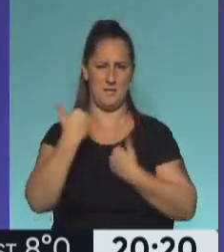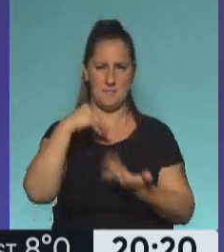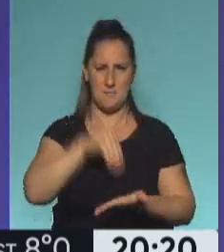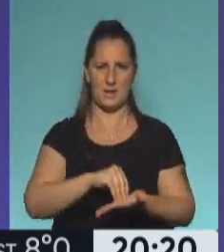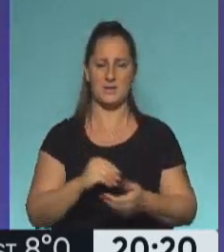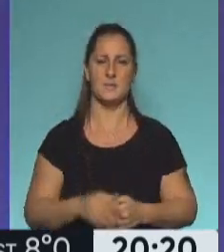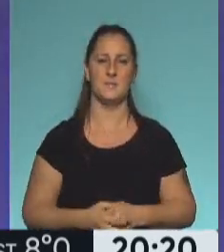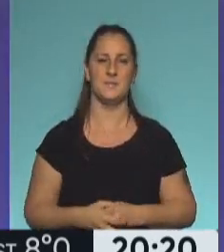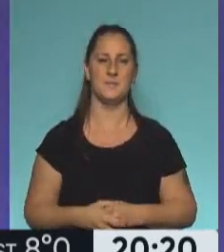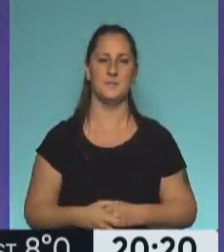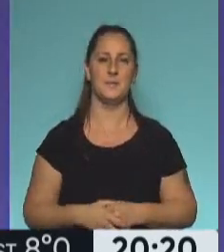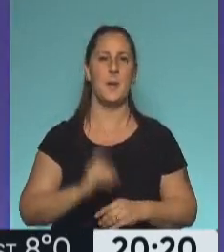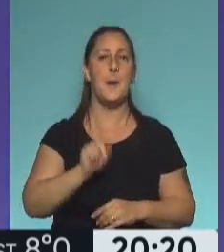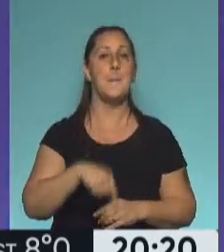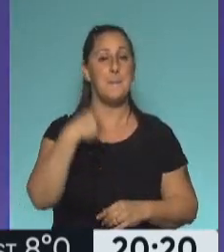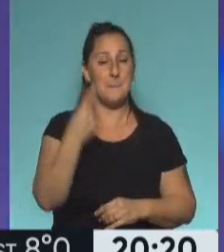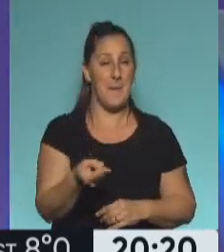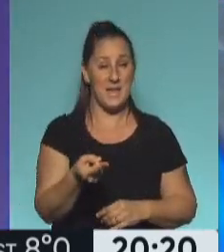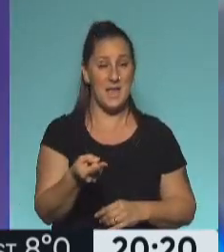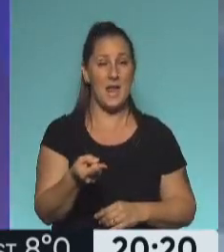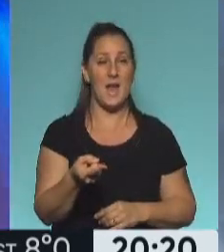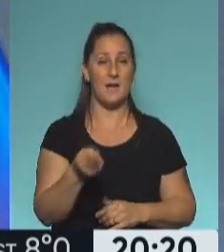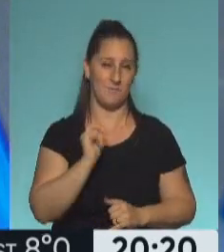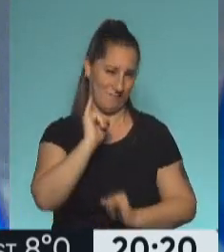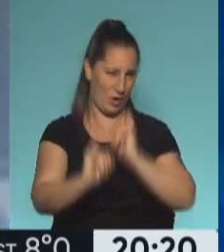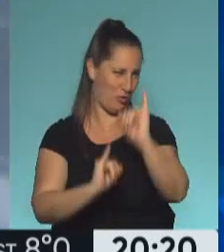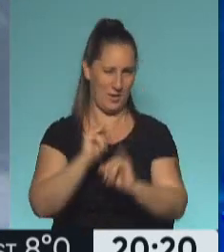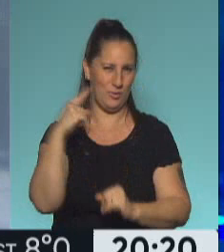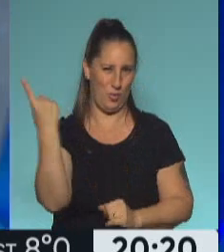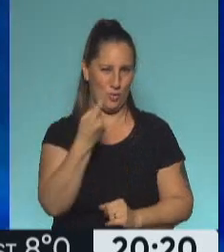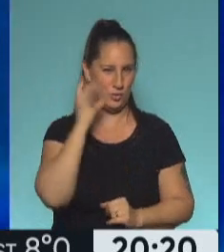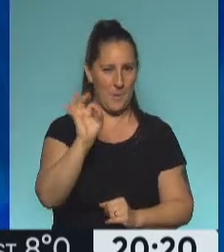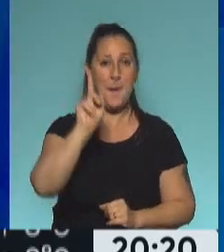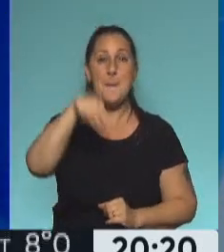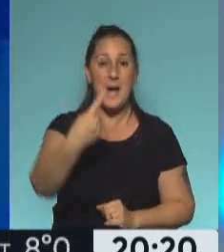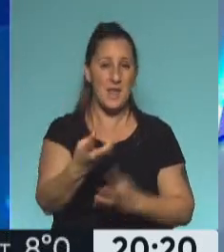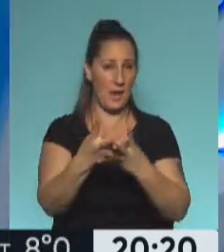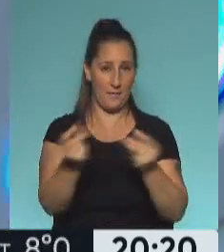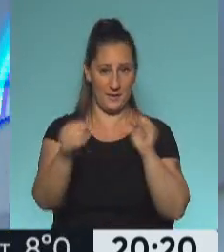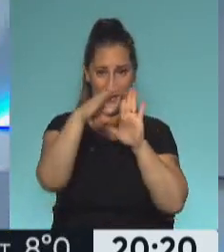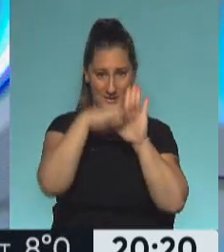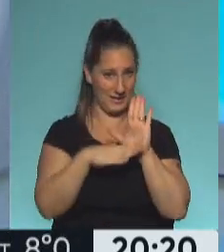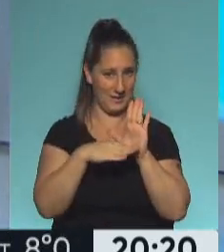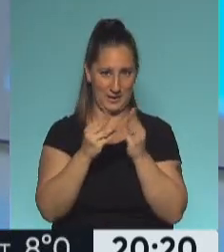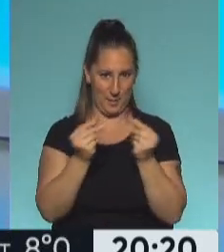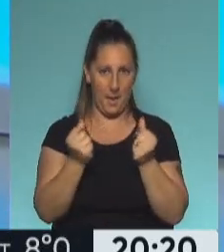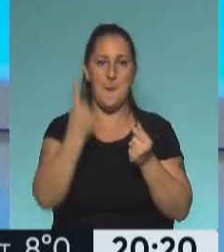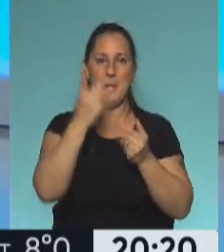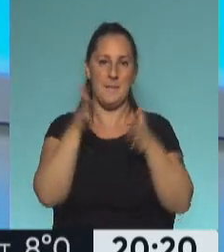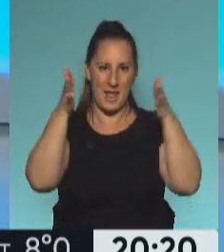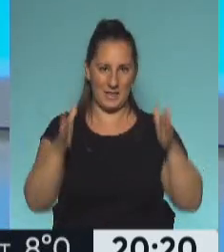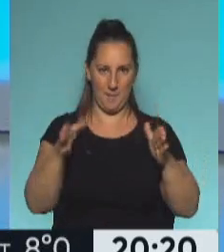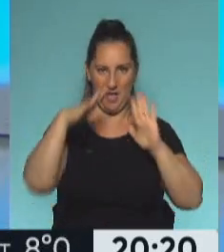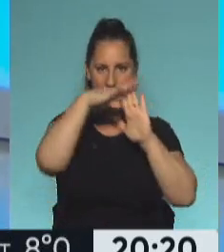Bueno, estamos a sábado. Mañana, como te decía hace un ratito Silvia, como sabemos todos, ¿no? Terminan las restricciones. Esta primera restricción al